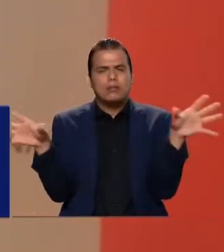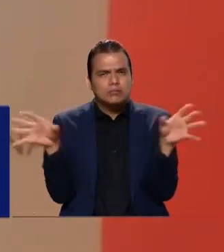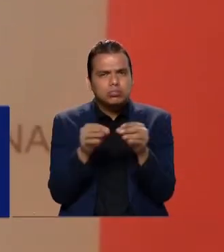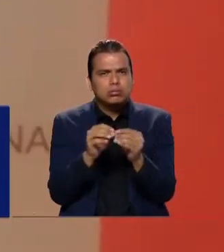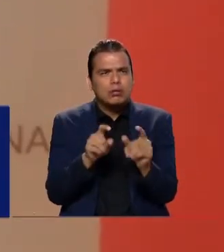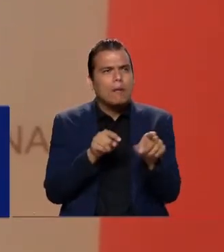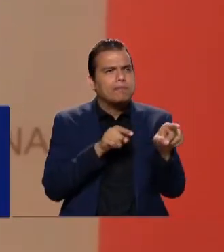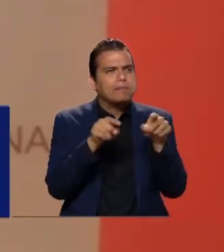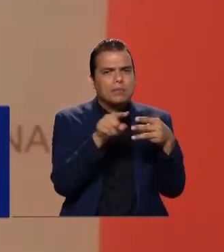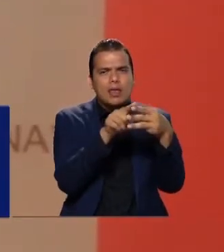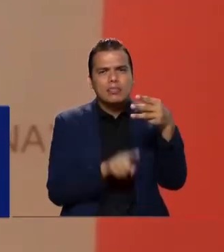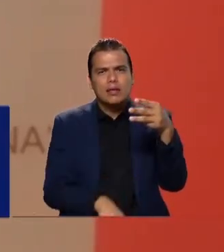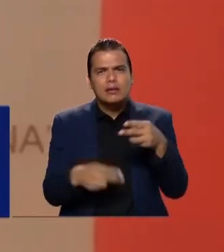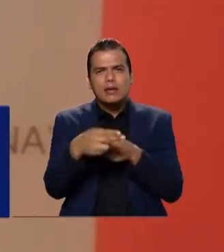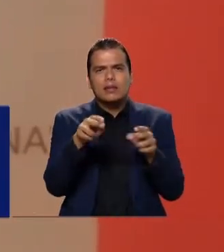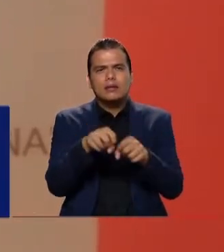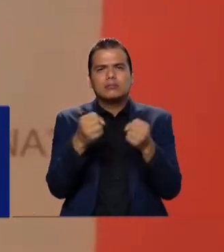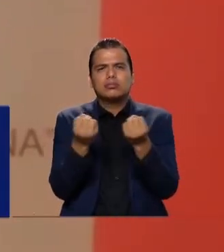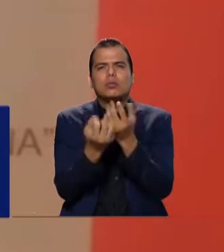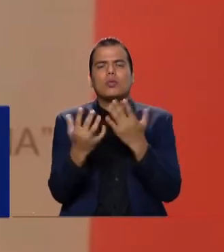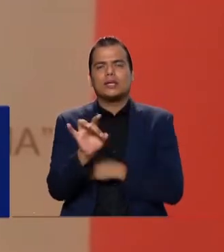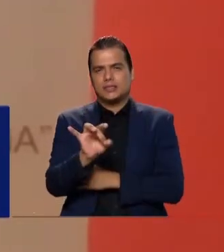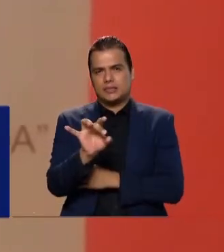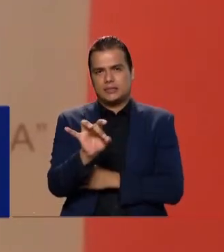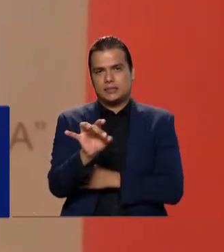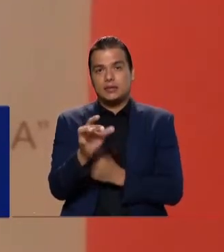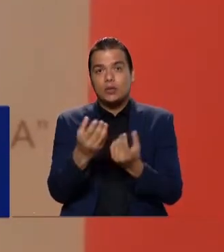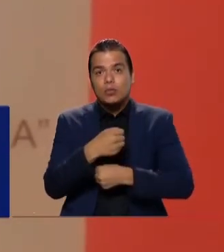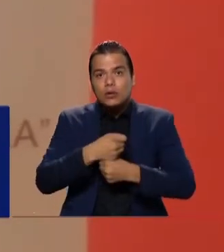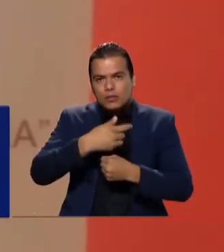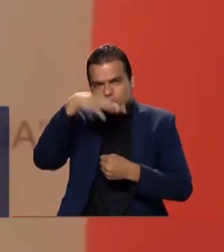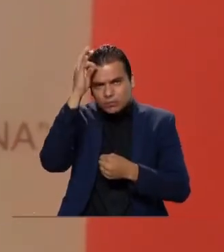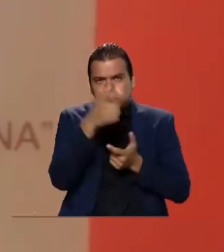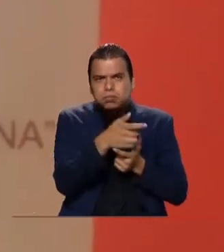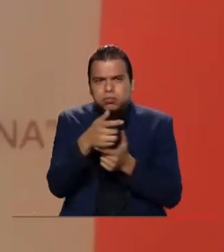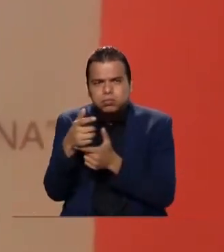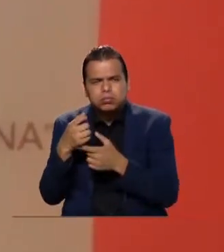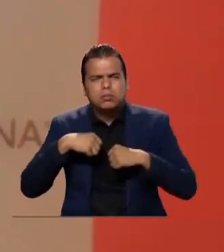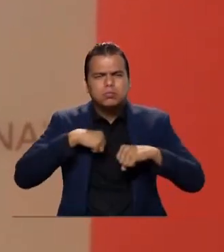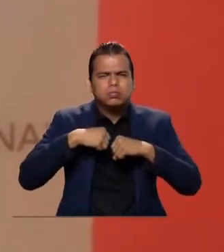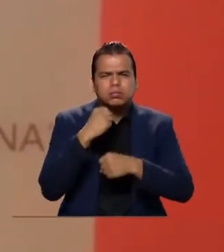consumidas por el fuego y el trabajo que hizo el cuerpo bombero sin ningún lesionado.